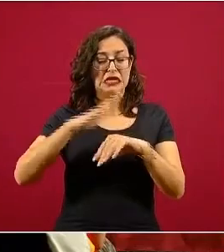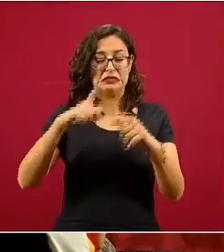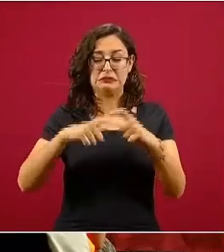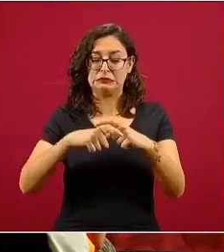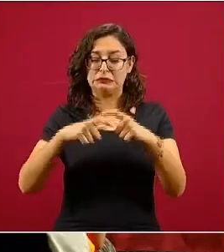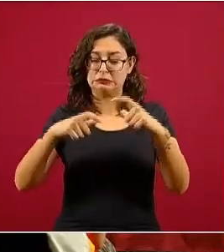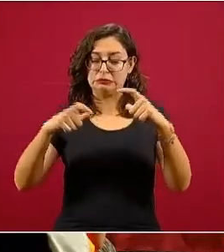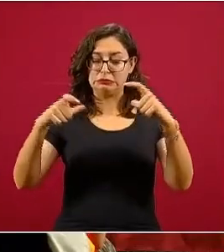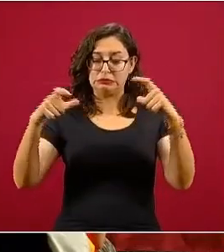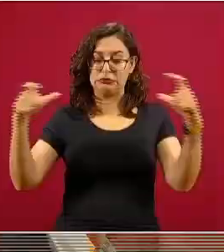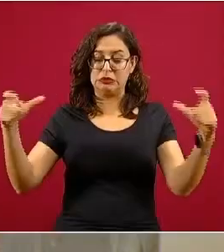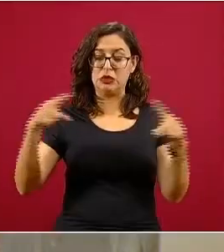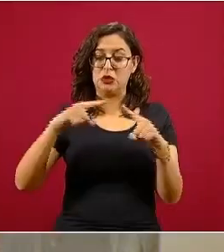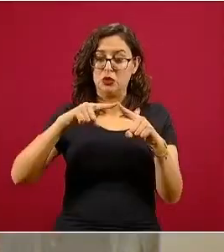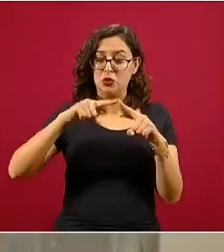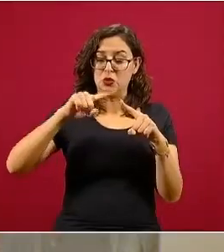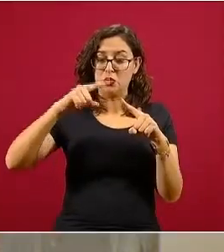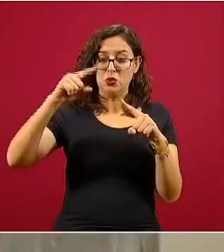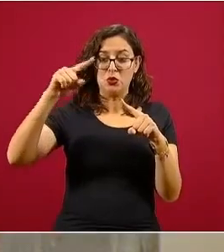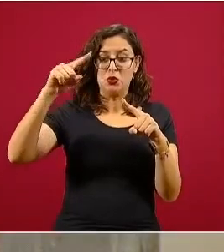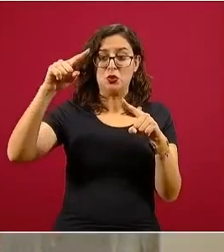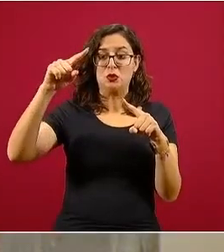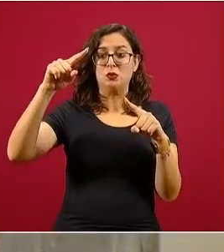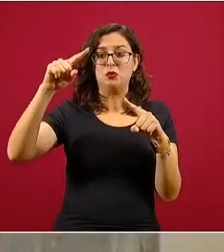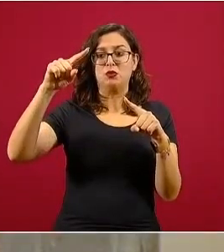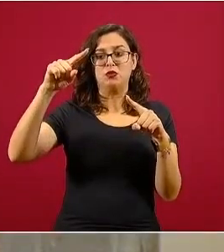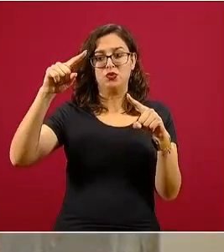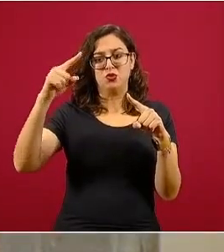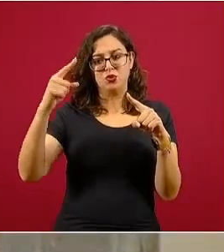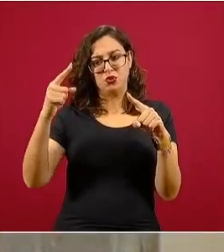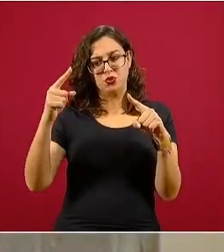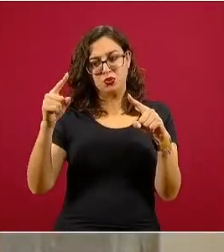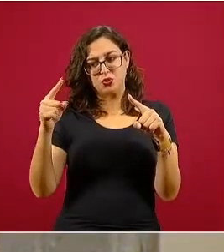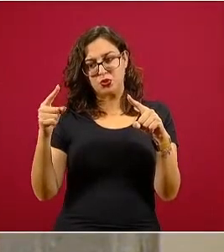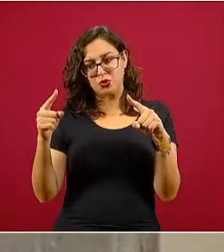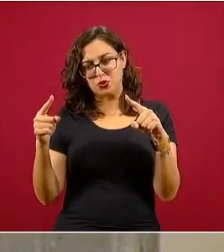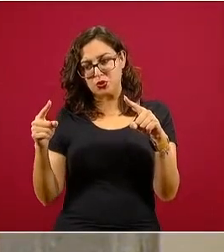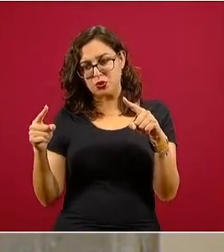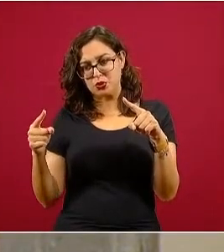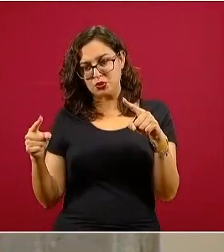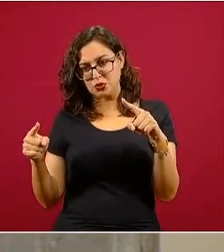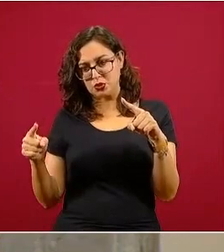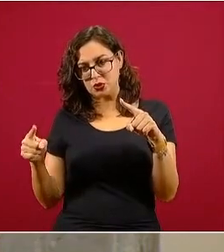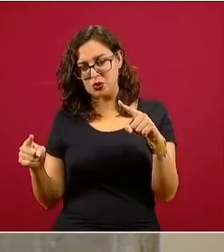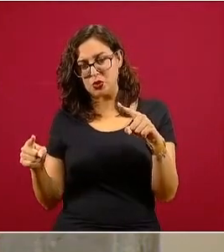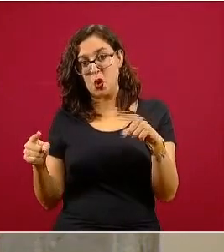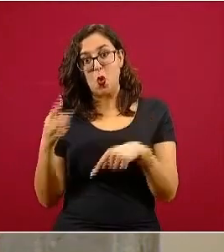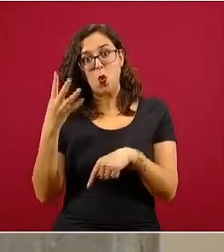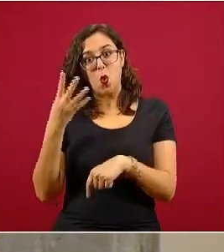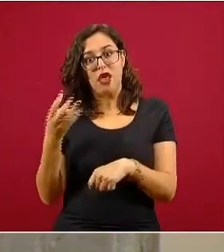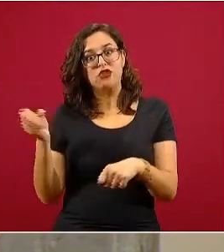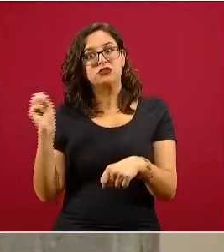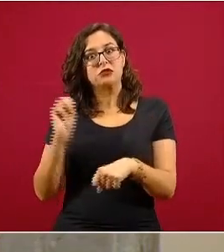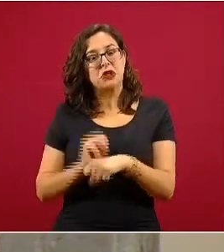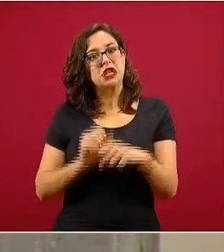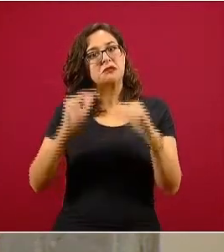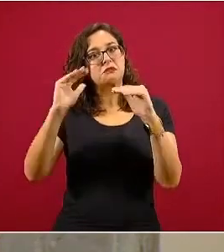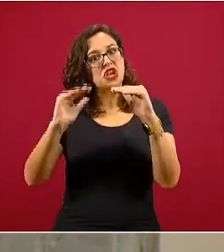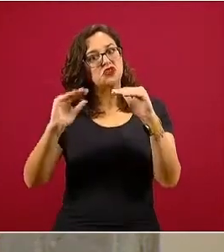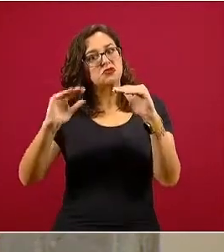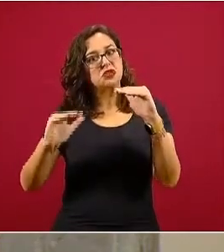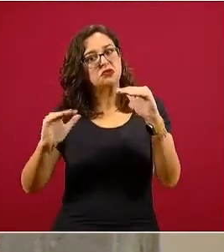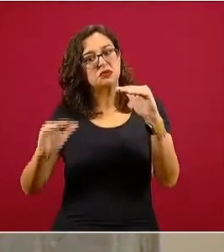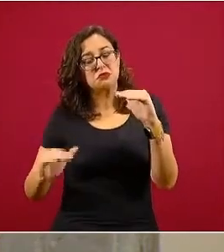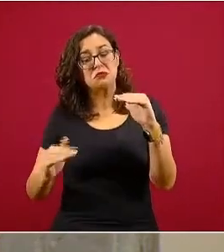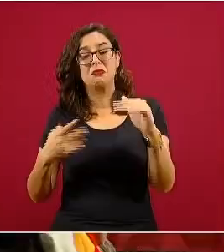momento hemos observado, y luego empezaba ya a tener una disminución importante de 4 semanas consecutivas.